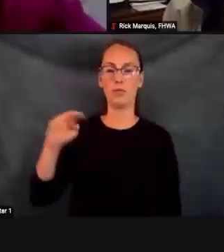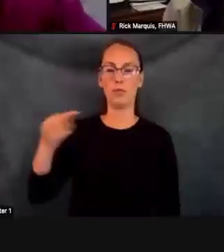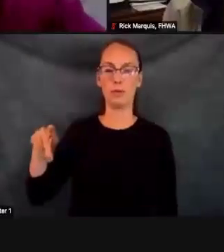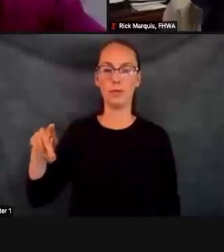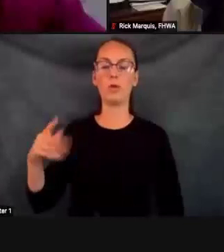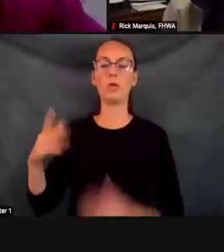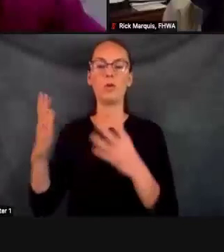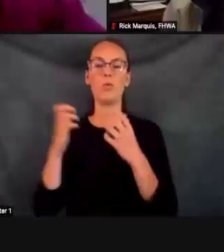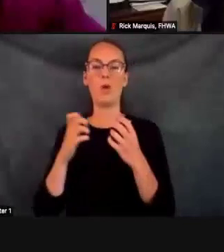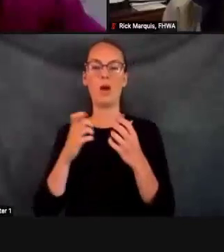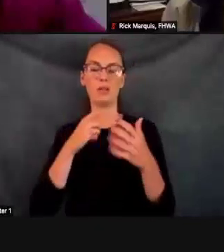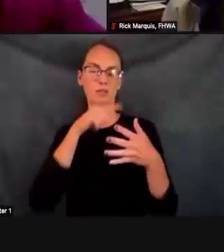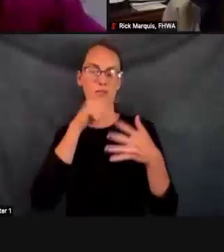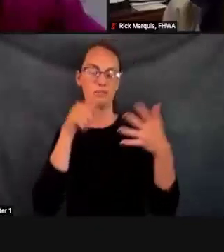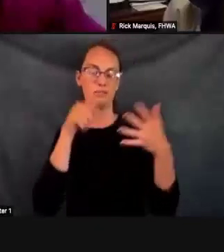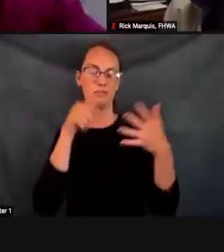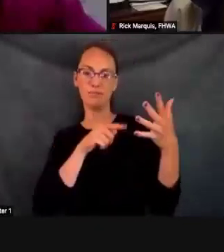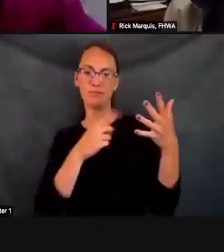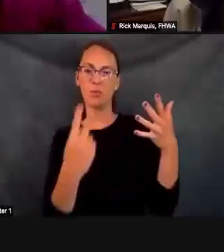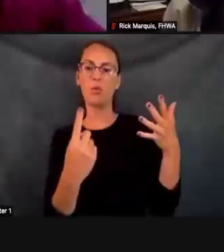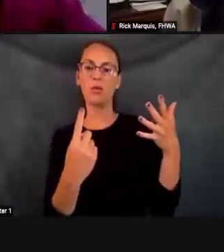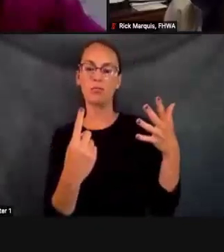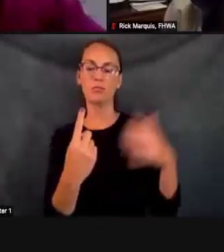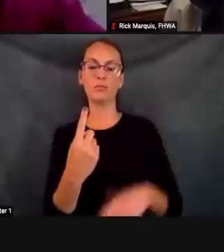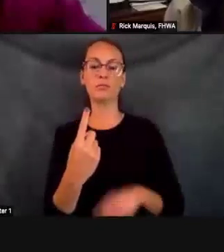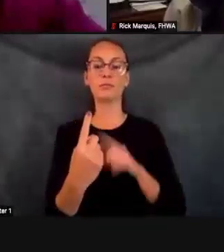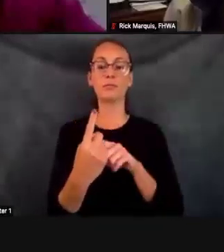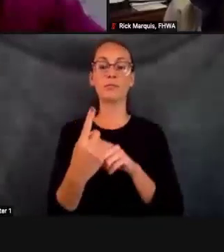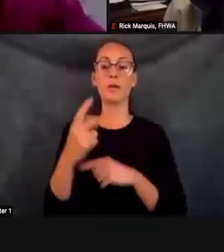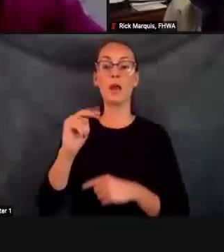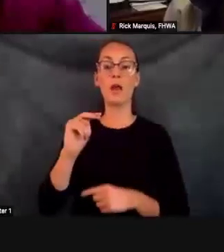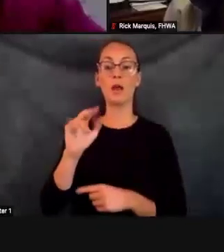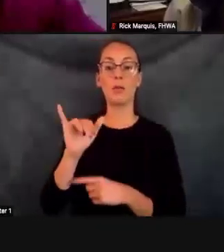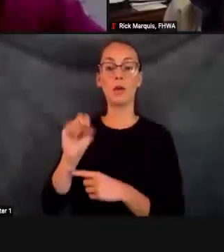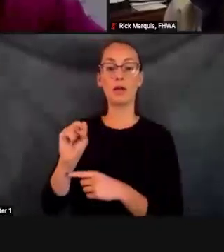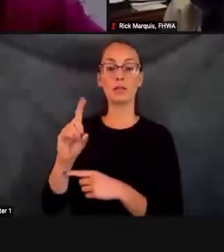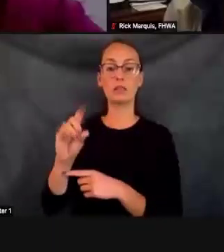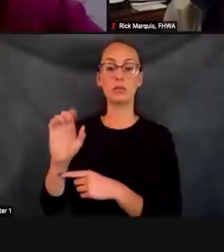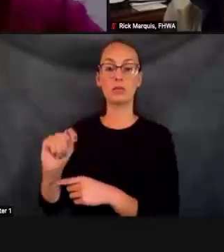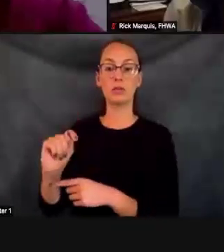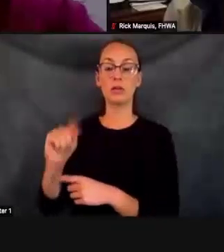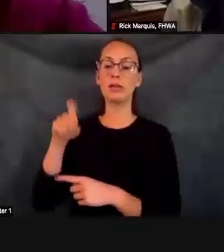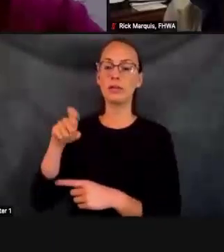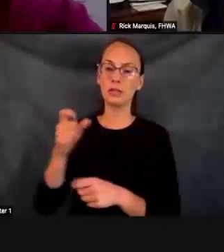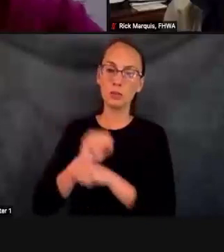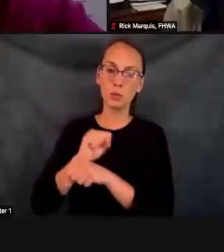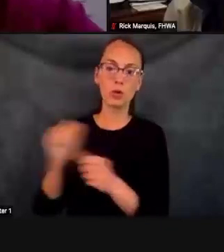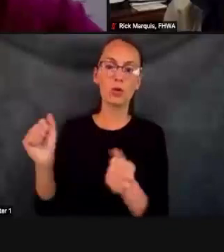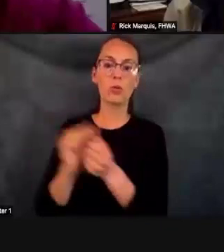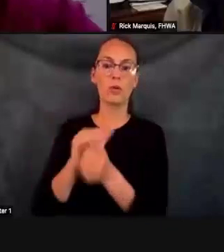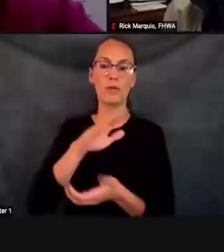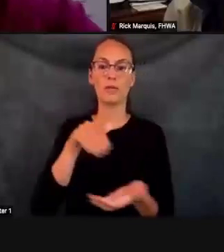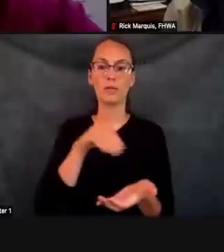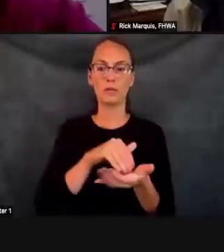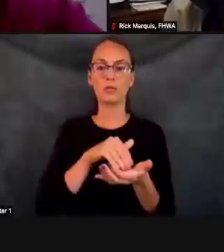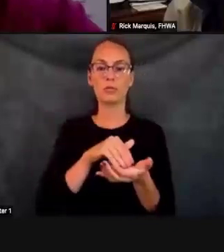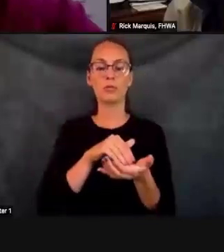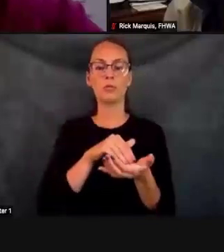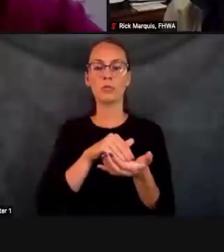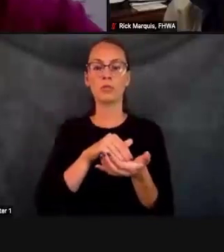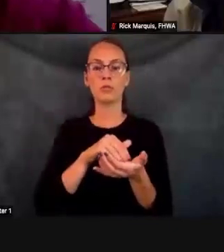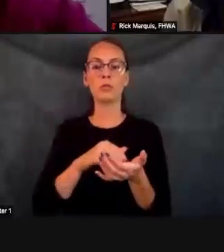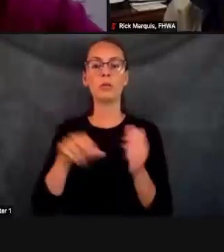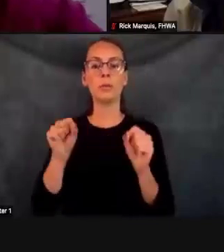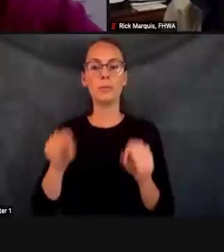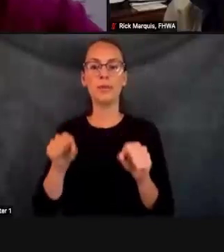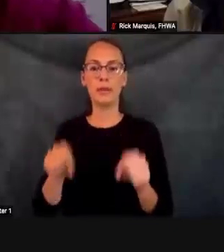preguntó o me pidió mencionar este comentario, que el Departamento de Transporte tiene que trabajar de